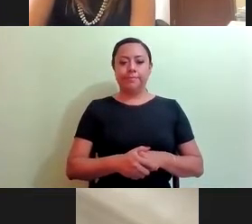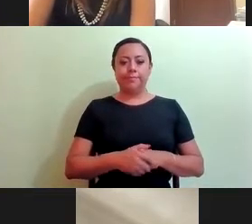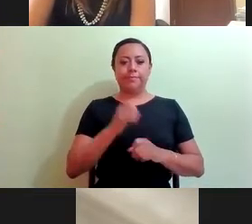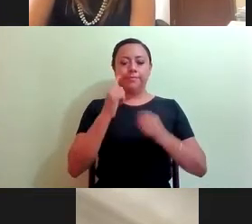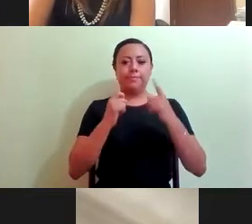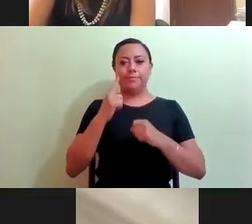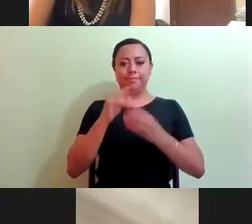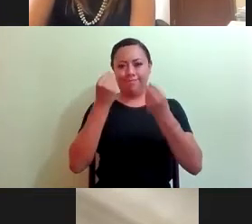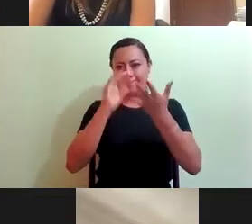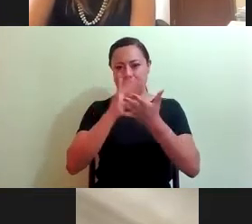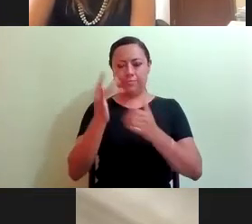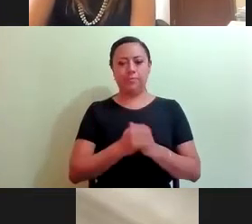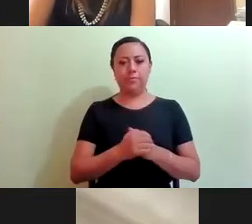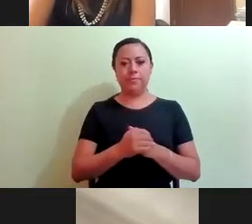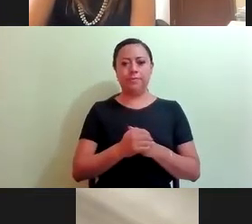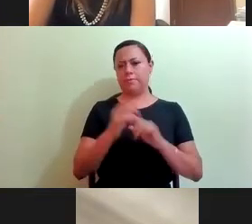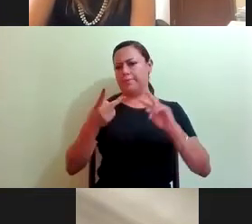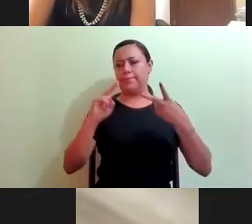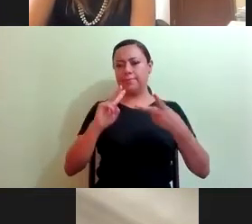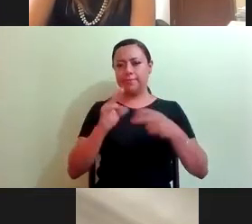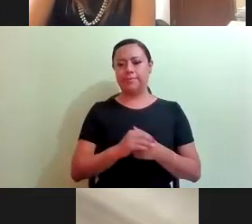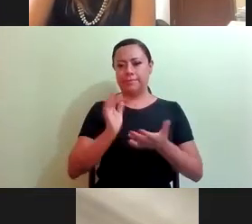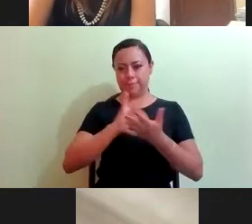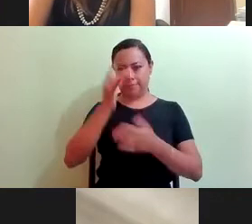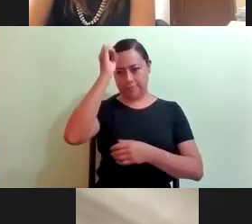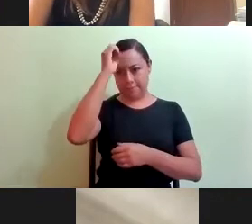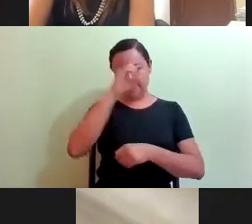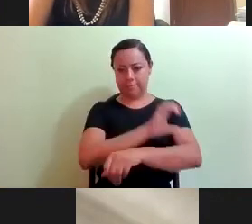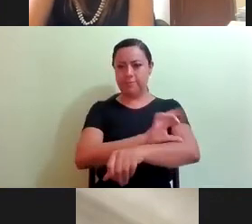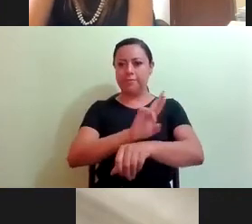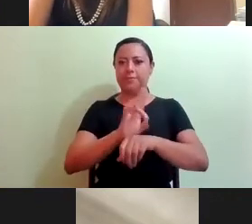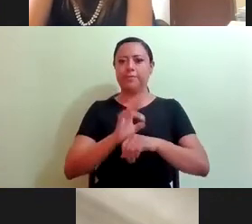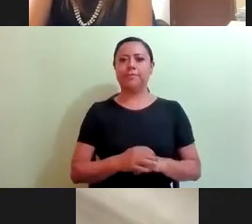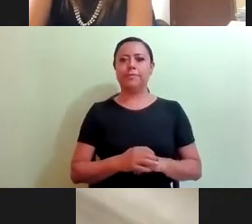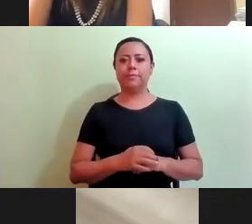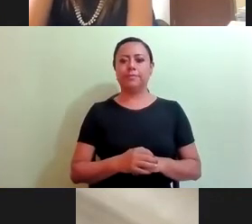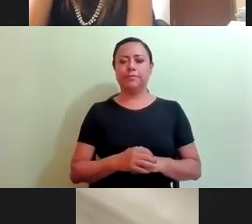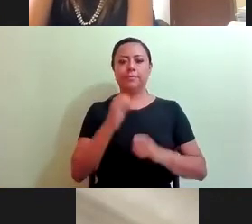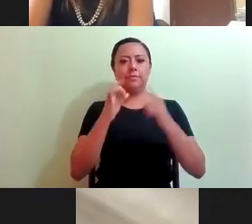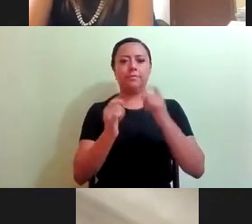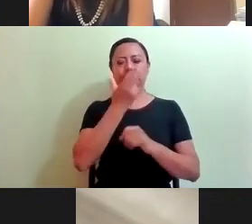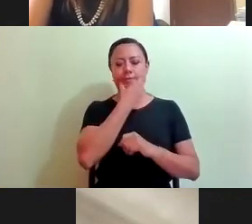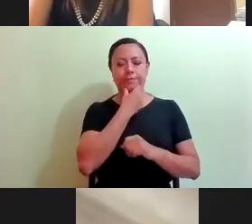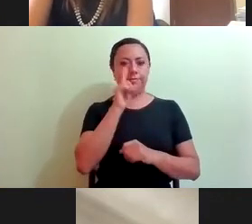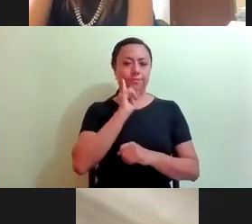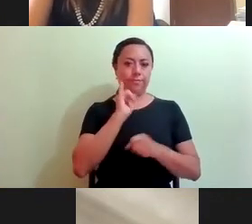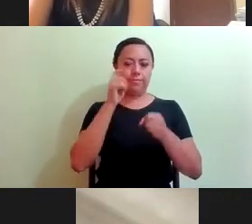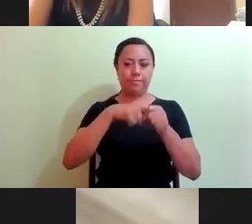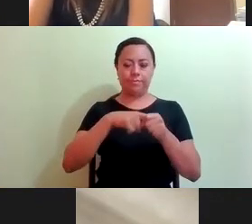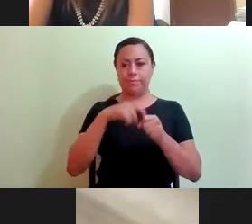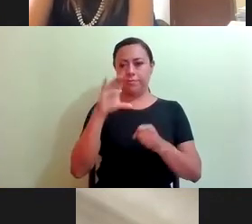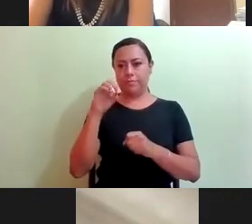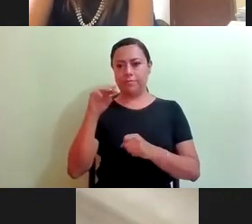Muchísimas gracias. Sí, al contrario, por su comentario, coordinador. ¿Alguna o algún otro integrante del comité que desea